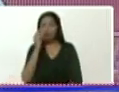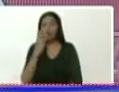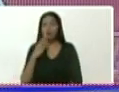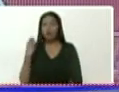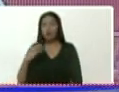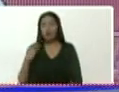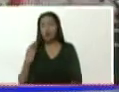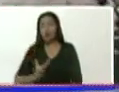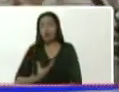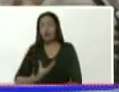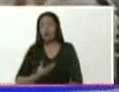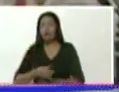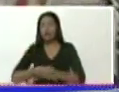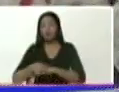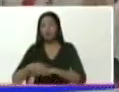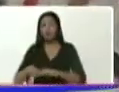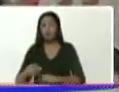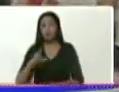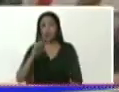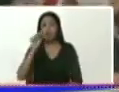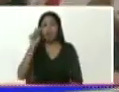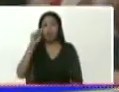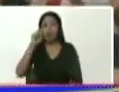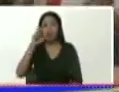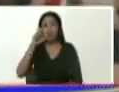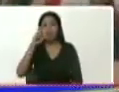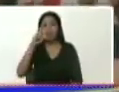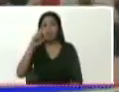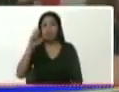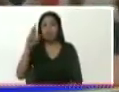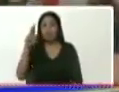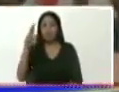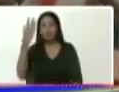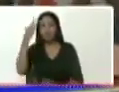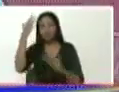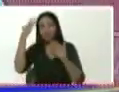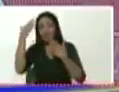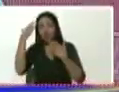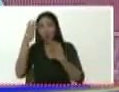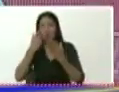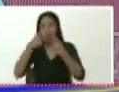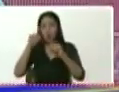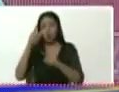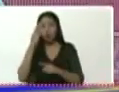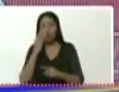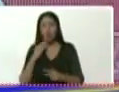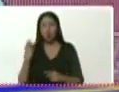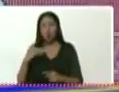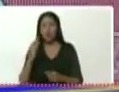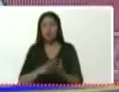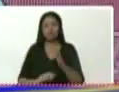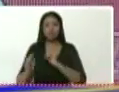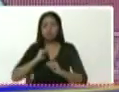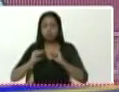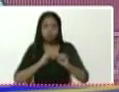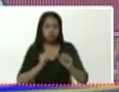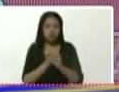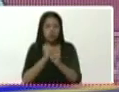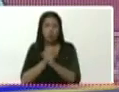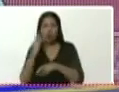alcalde del municipio Lander, compañero, mi saludo. Otro joven de estos inquietos,